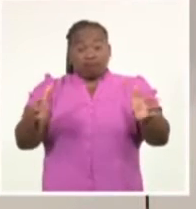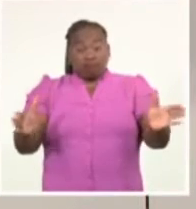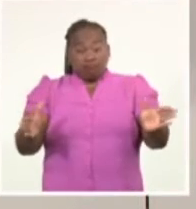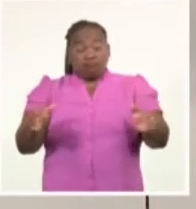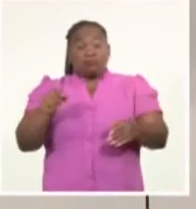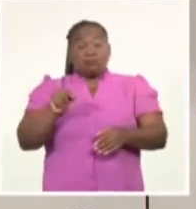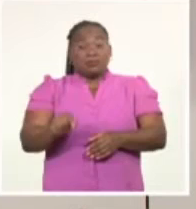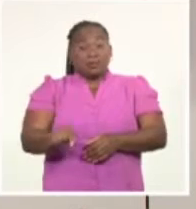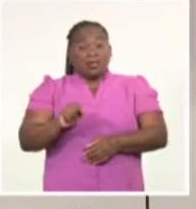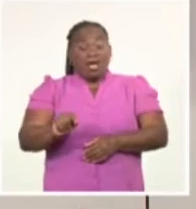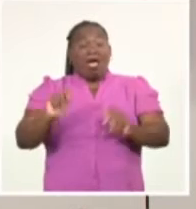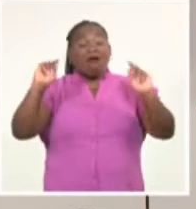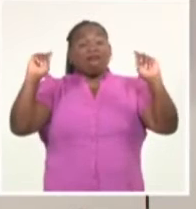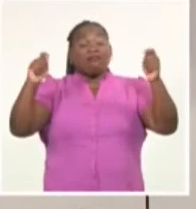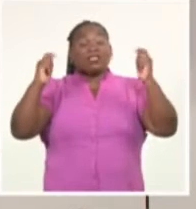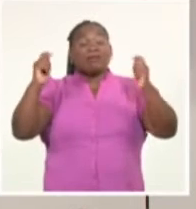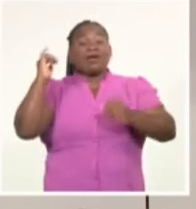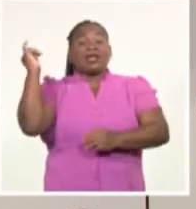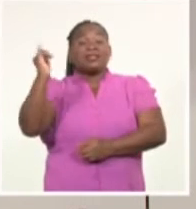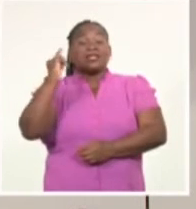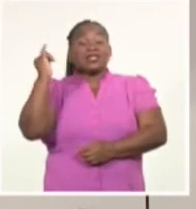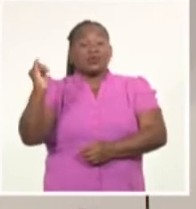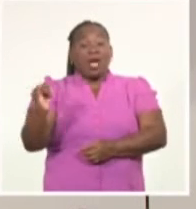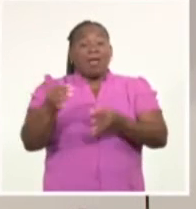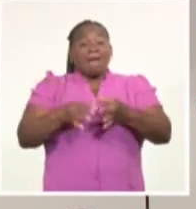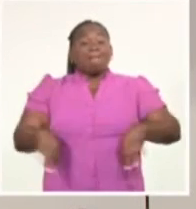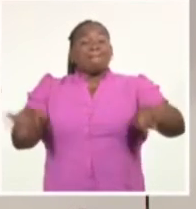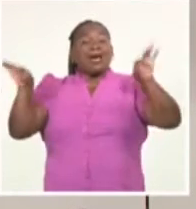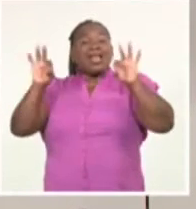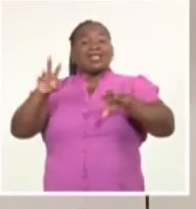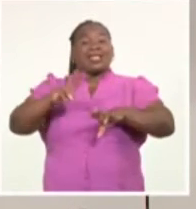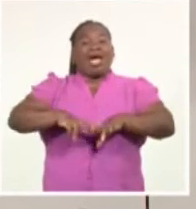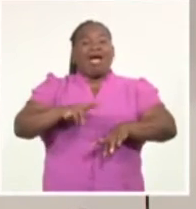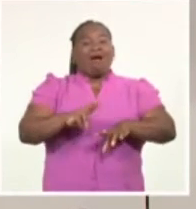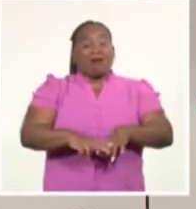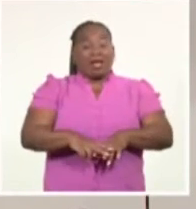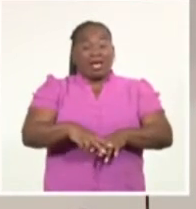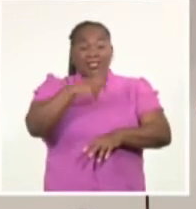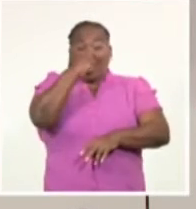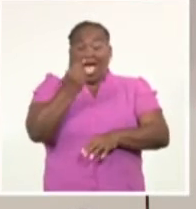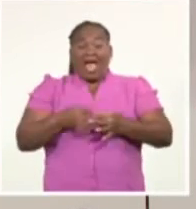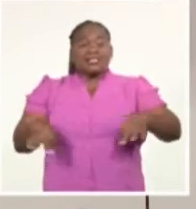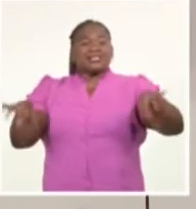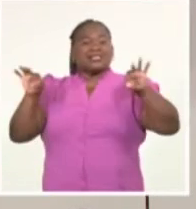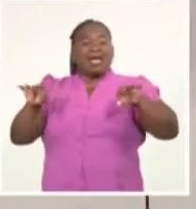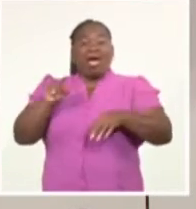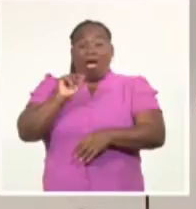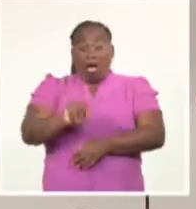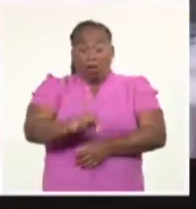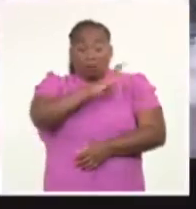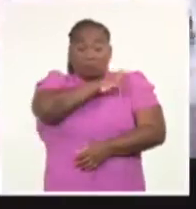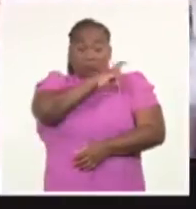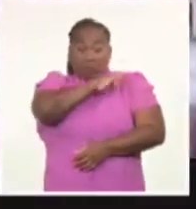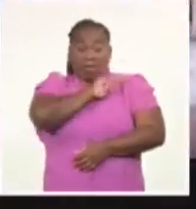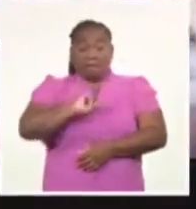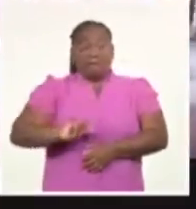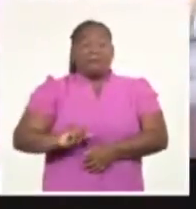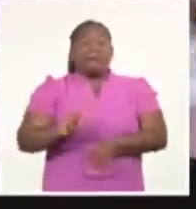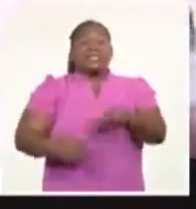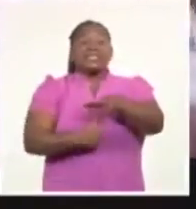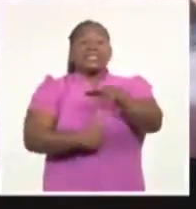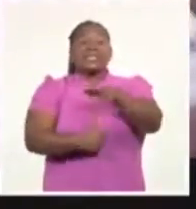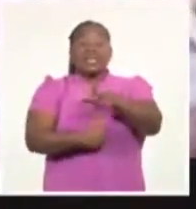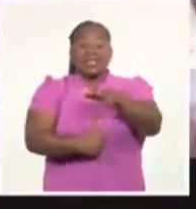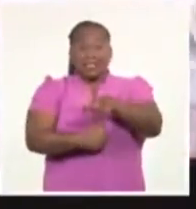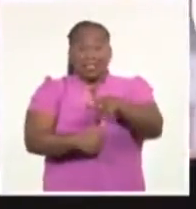27ª edición del Festival Internacional de Ballet de La Habana Alicia Alonso, bajo la dirección general de Biensay Valdés. A las